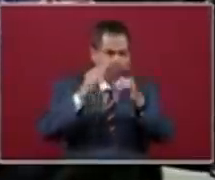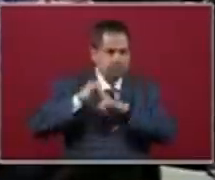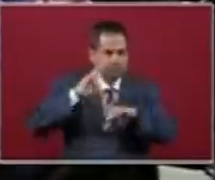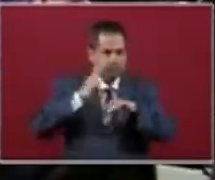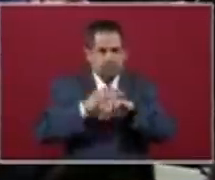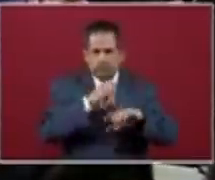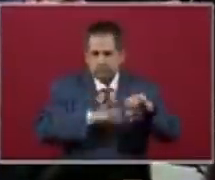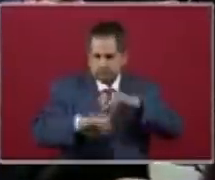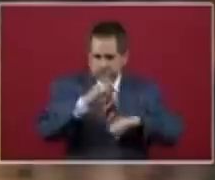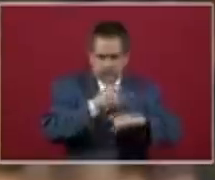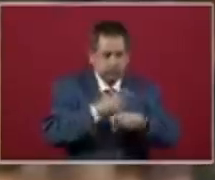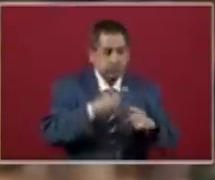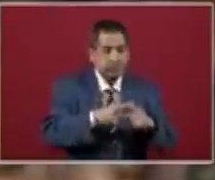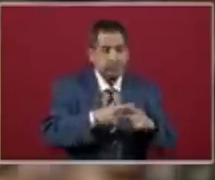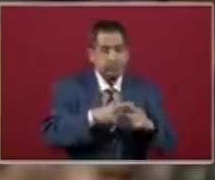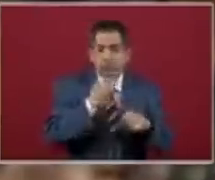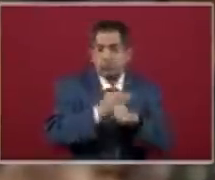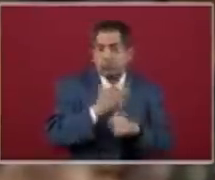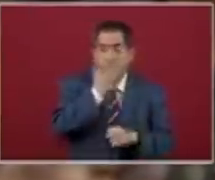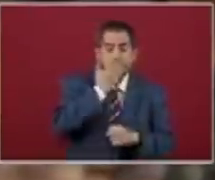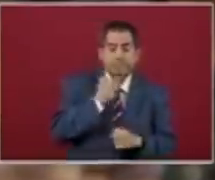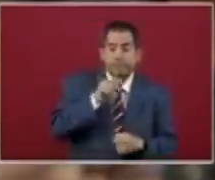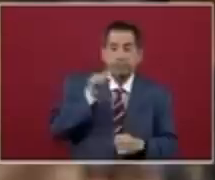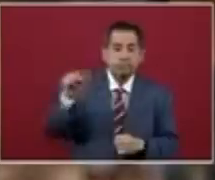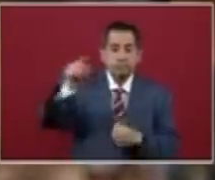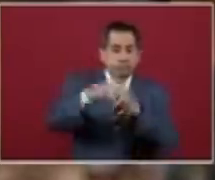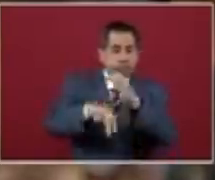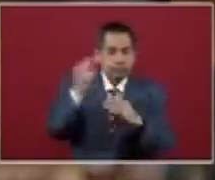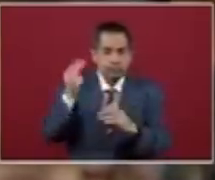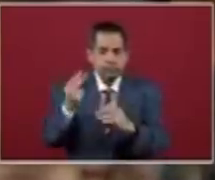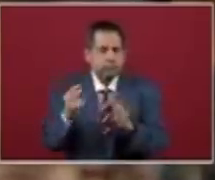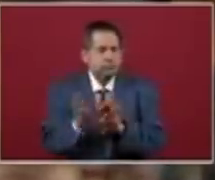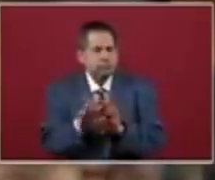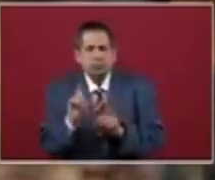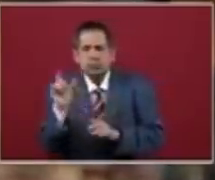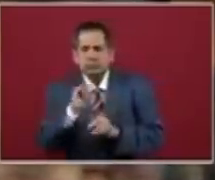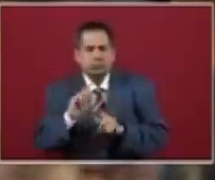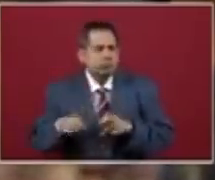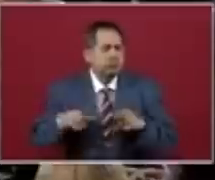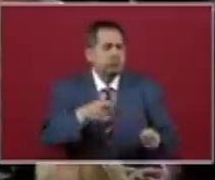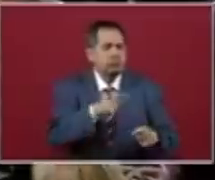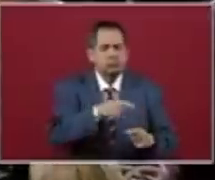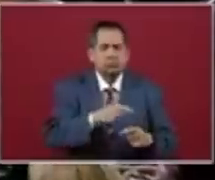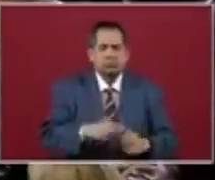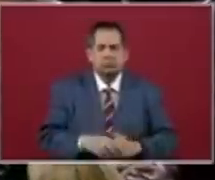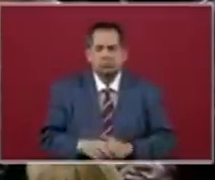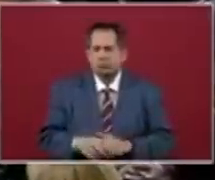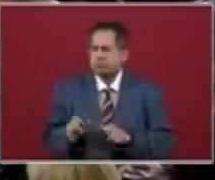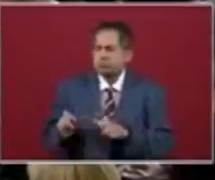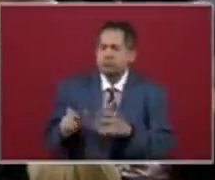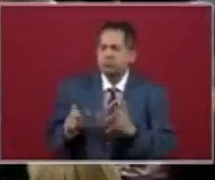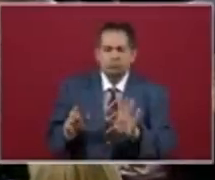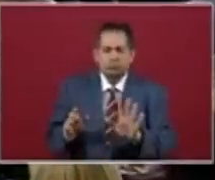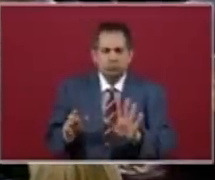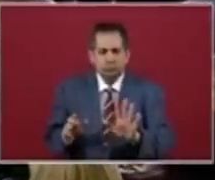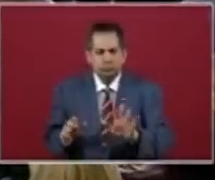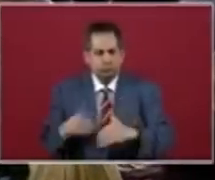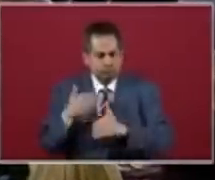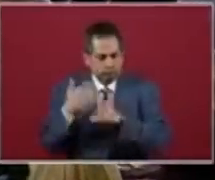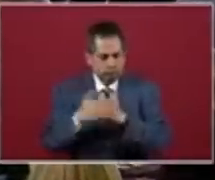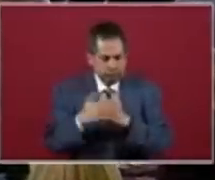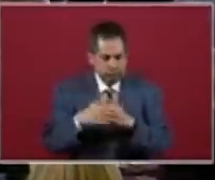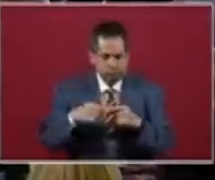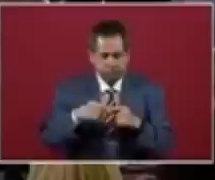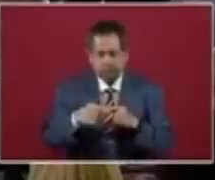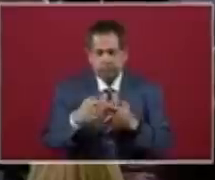están acéfalos en Estados Unidos. ¿Cuándo se van a hacer? ¿Hay un bloqueo? Y tengo otra pregunta, pero esa primera. ¿Un bloqueo? No. Se van a entregar el día… o se